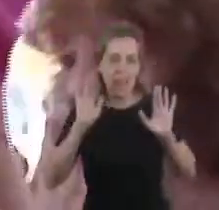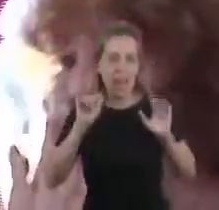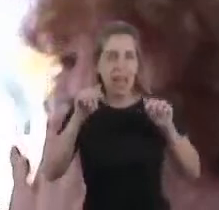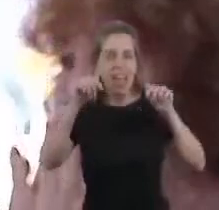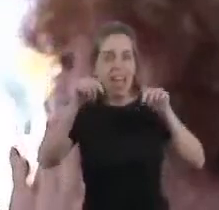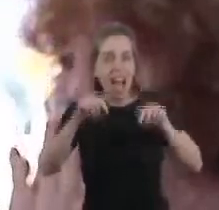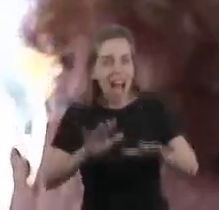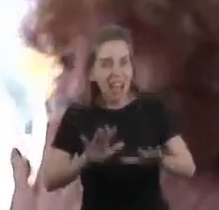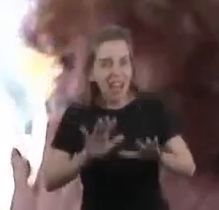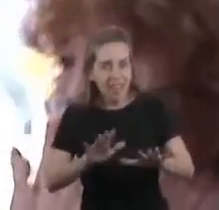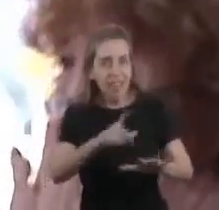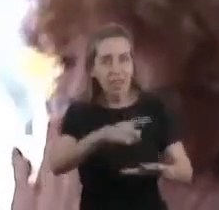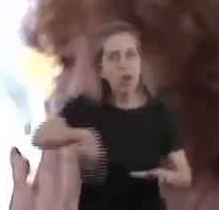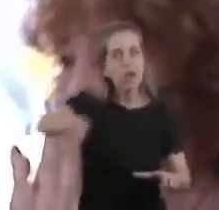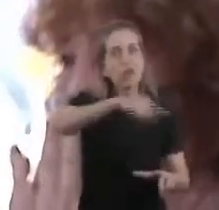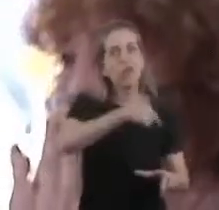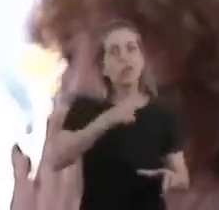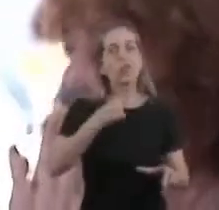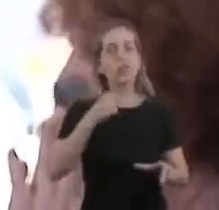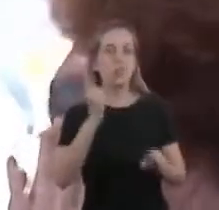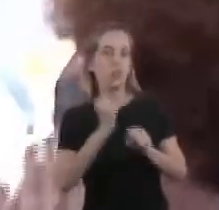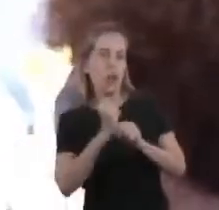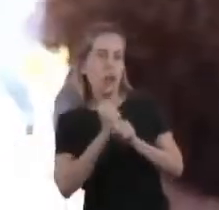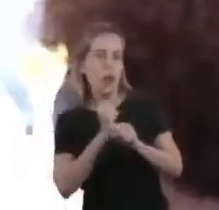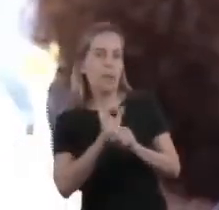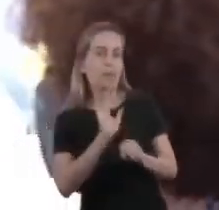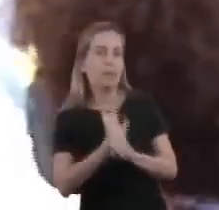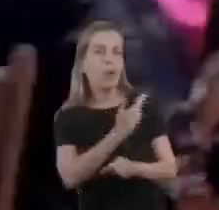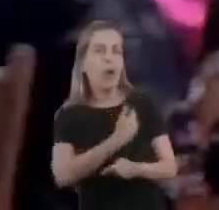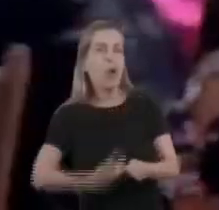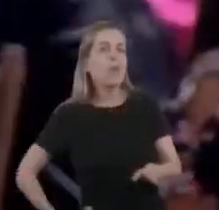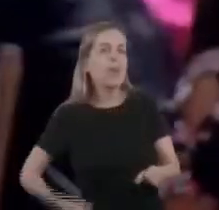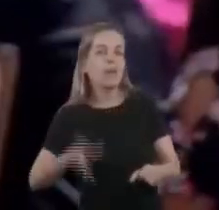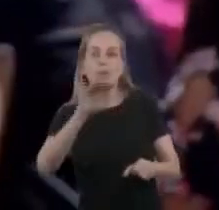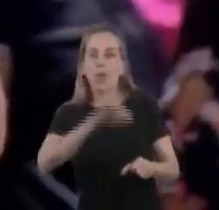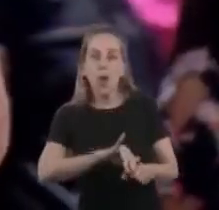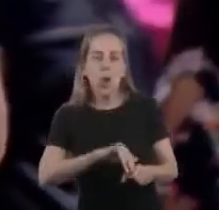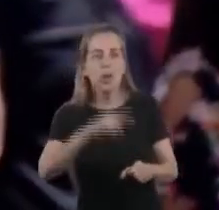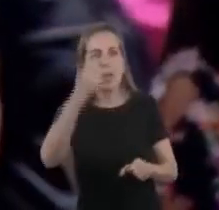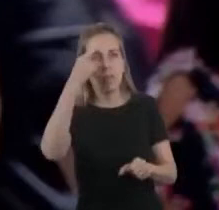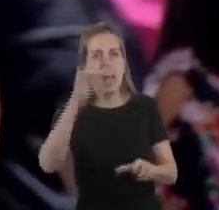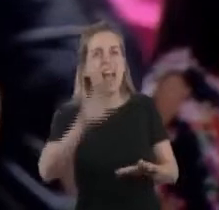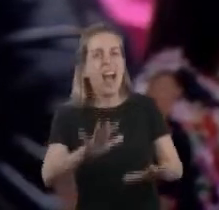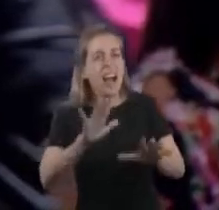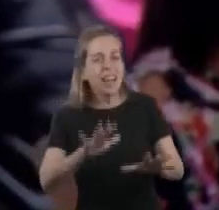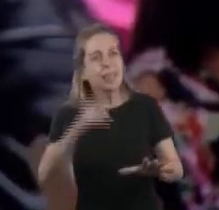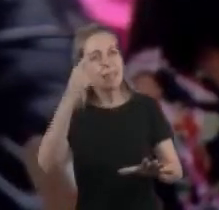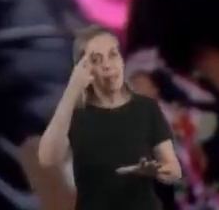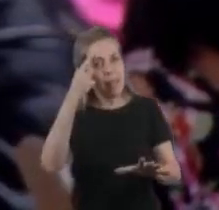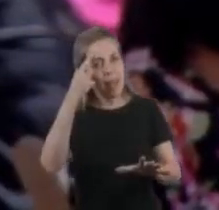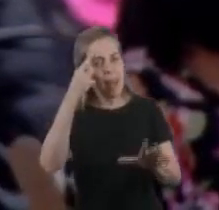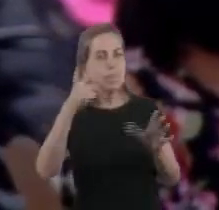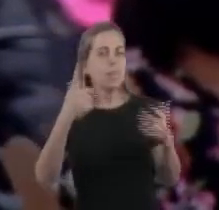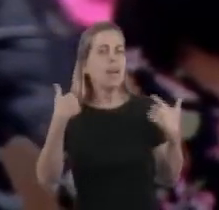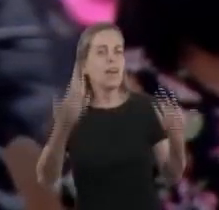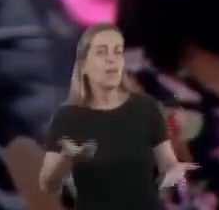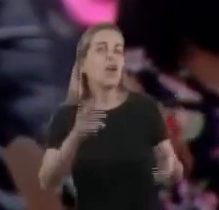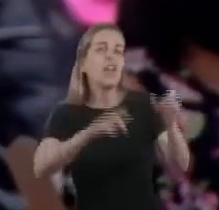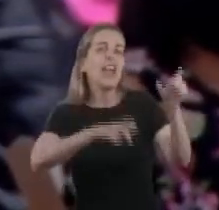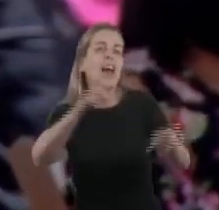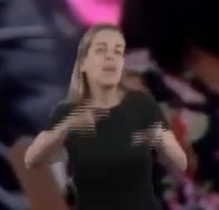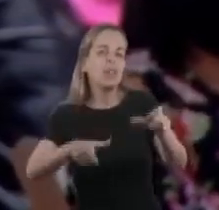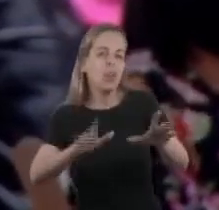lo que nosotros y nosotras hacemos como gobierno, todos los días abrazar a más ciudadanos y ciudadanas. Es una